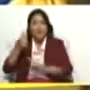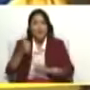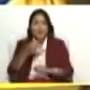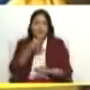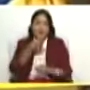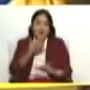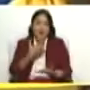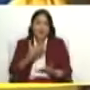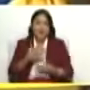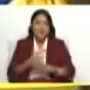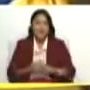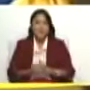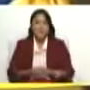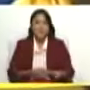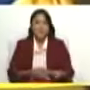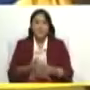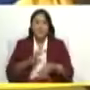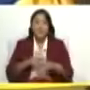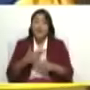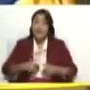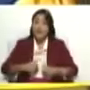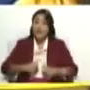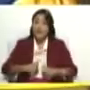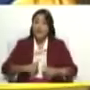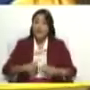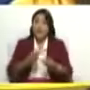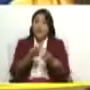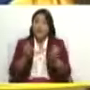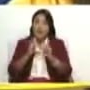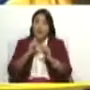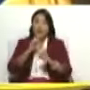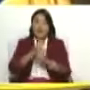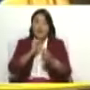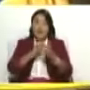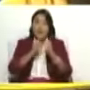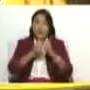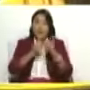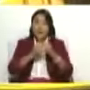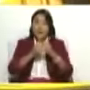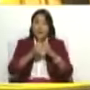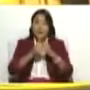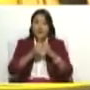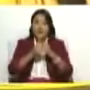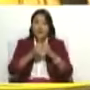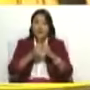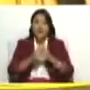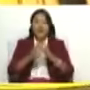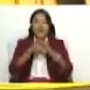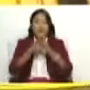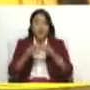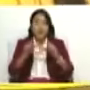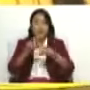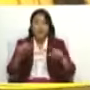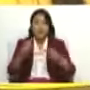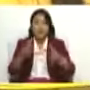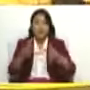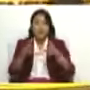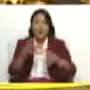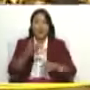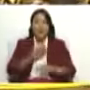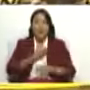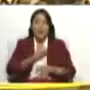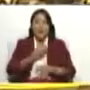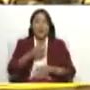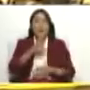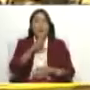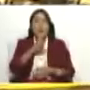belleza por el esfuerzo que hicieron todos los deportistas todos los atletas todos los que ganaron medalla de oro